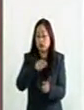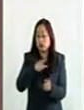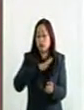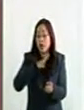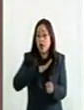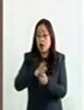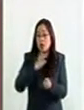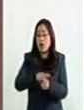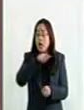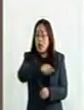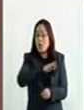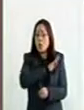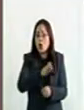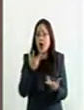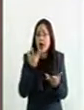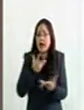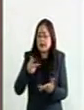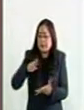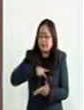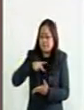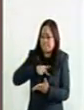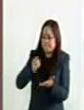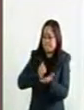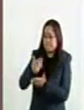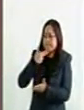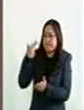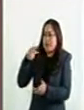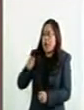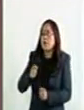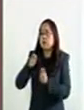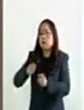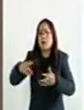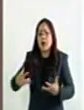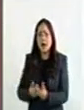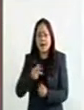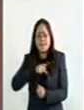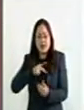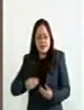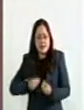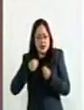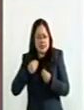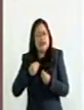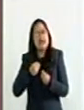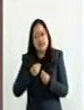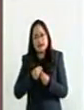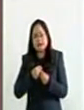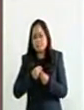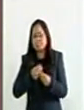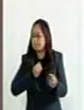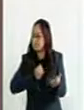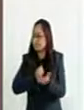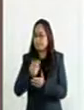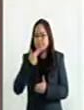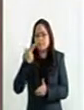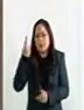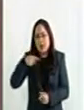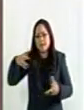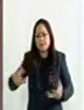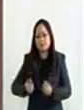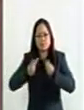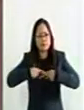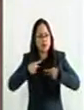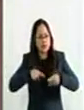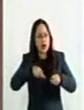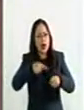fue capaz de un sacrificio heroico, arriesgar su propia vida para evitar la muerte de muchas personas. Gonzalo